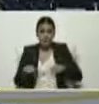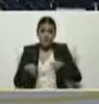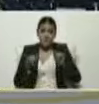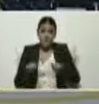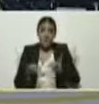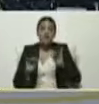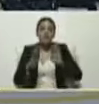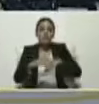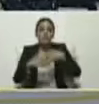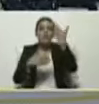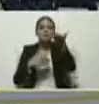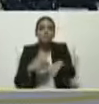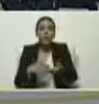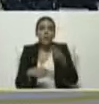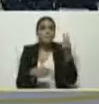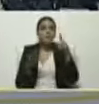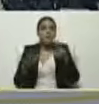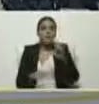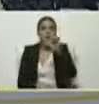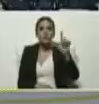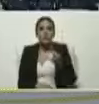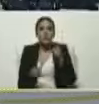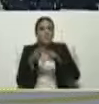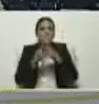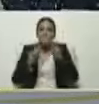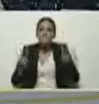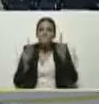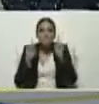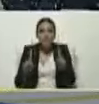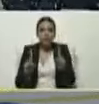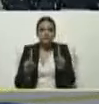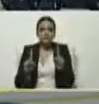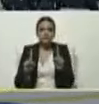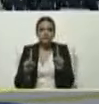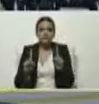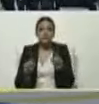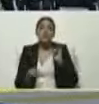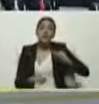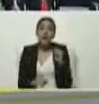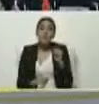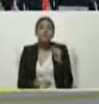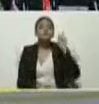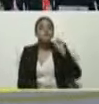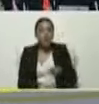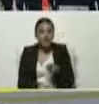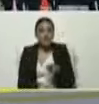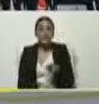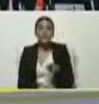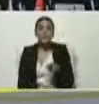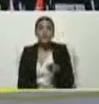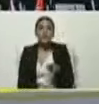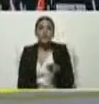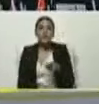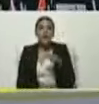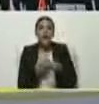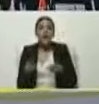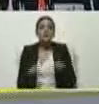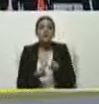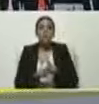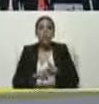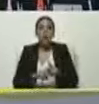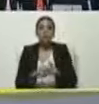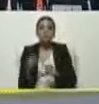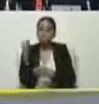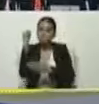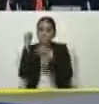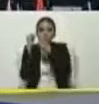y después del 28 de julio. Paz. Y la Policía Nacional tiene que ser columna vertebral